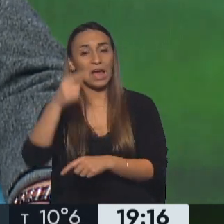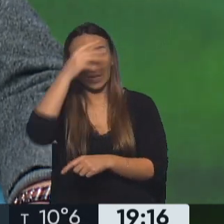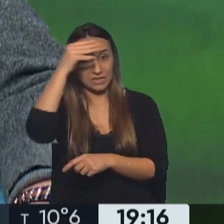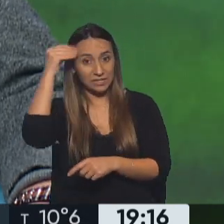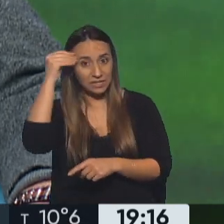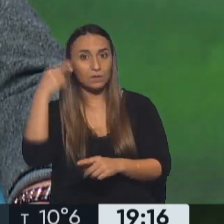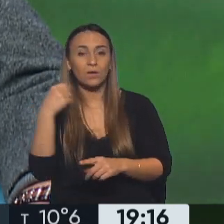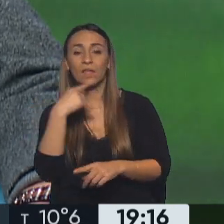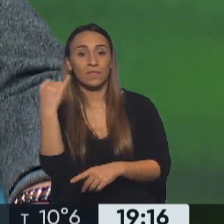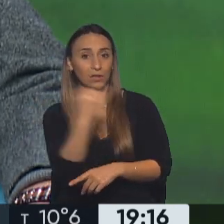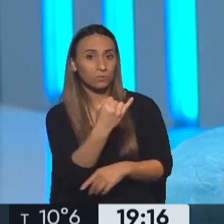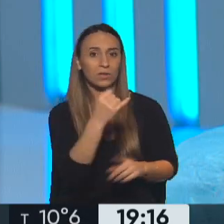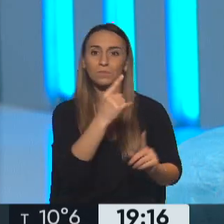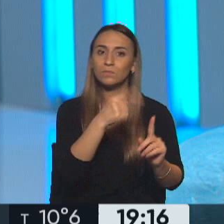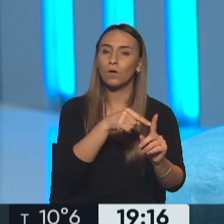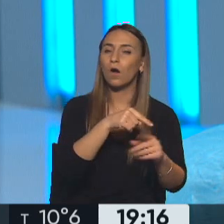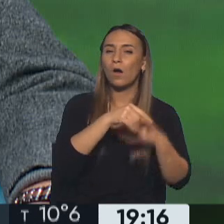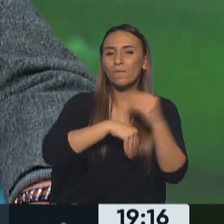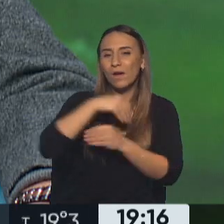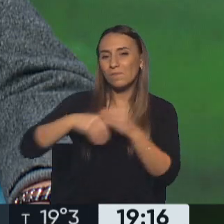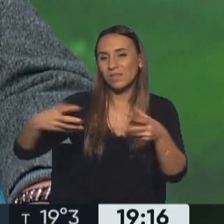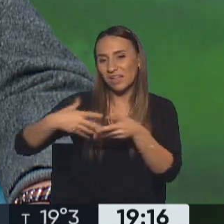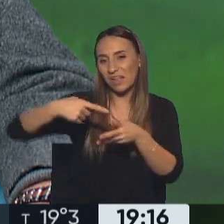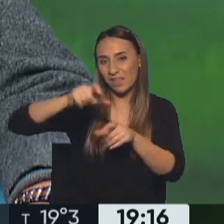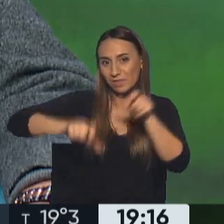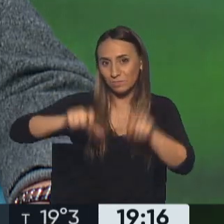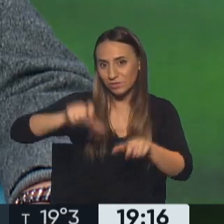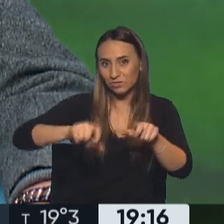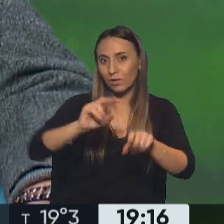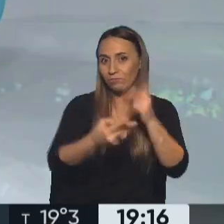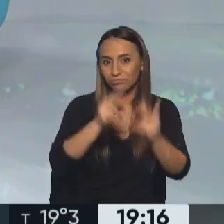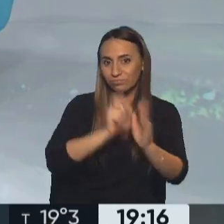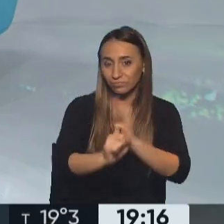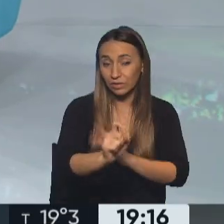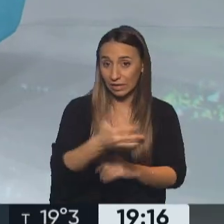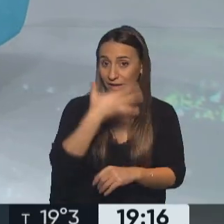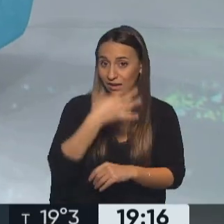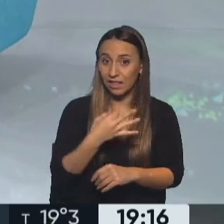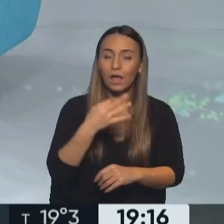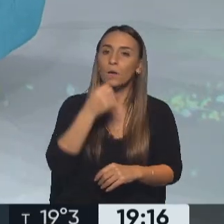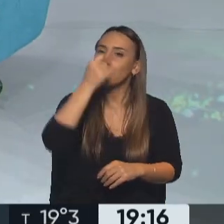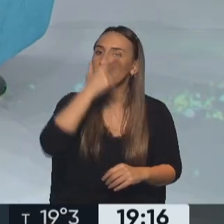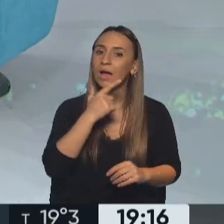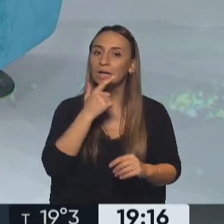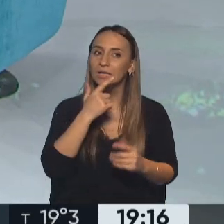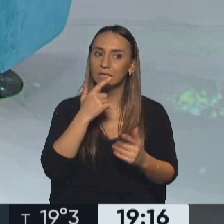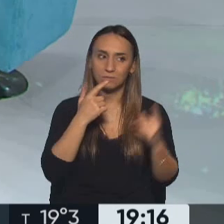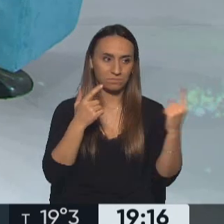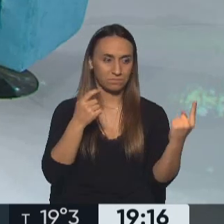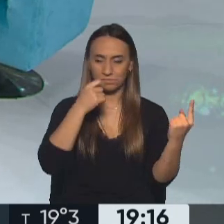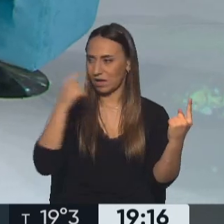a los familiares de la razón avant en donde en realidad macri está en los dos extremos de la cadena